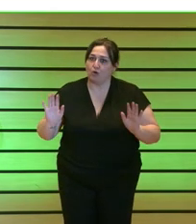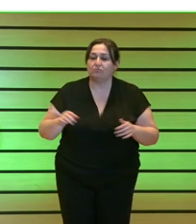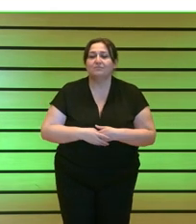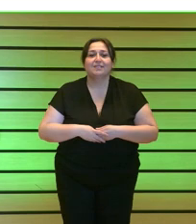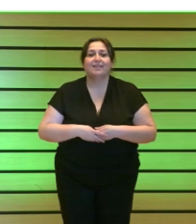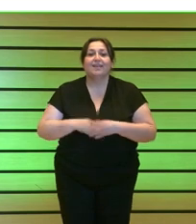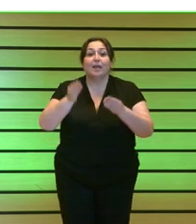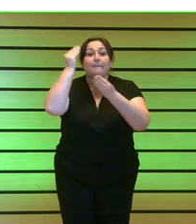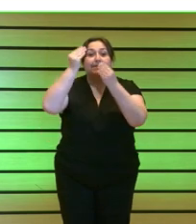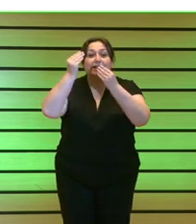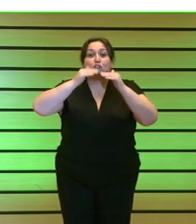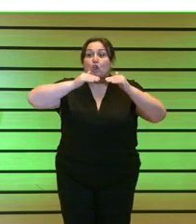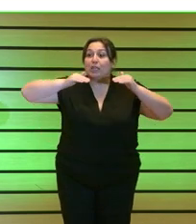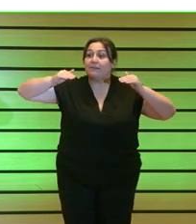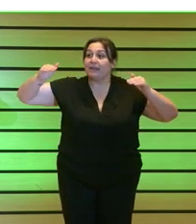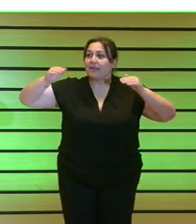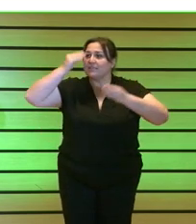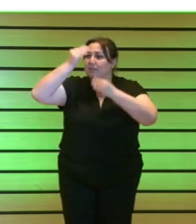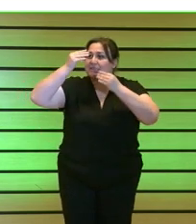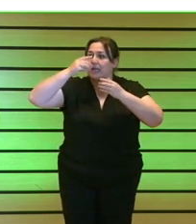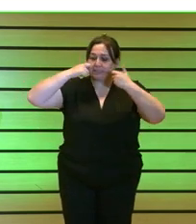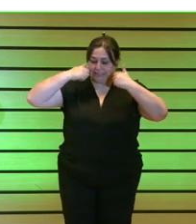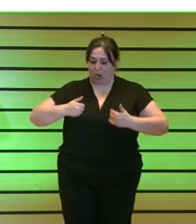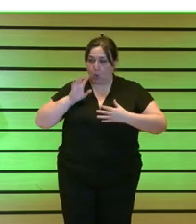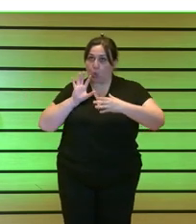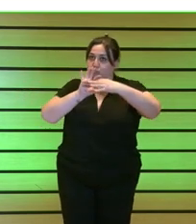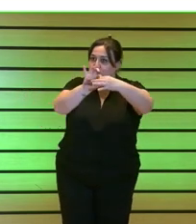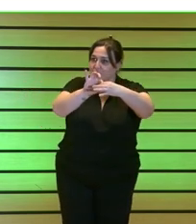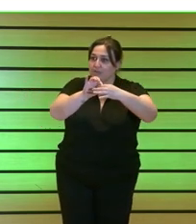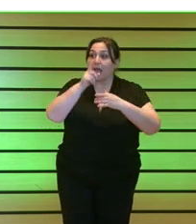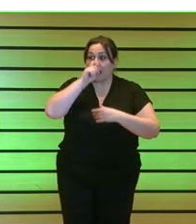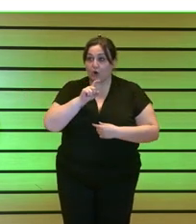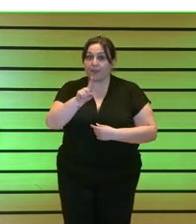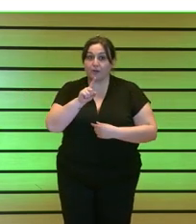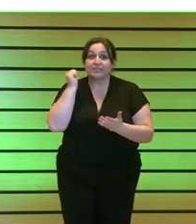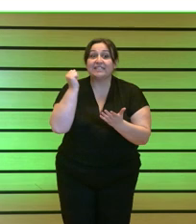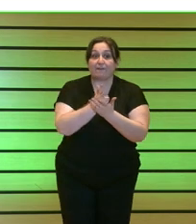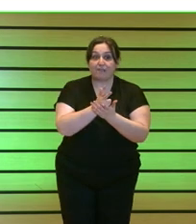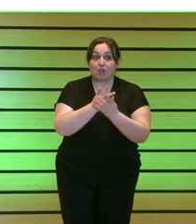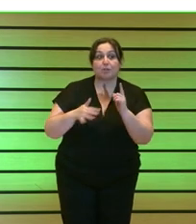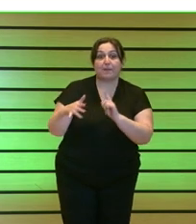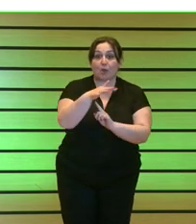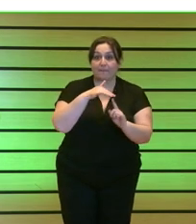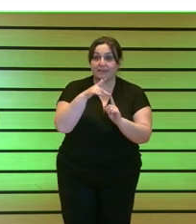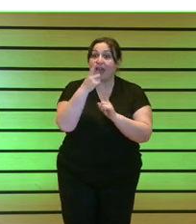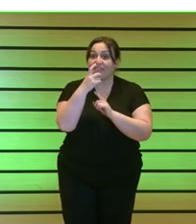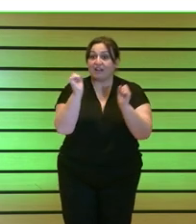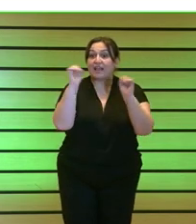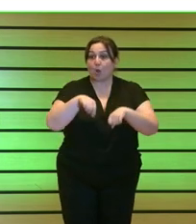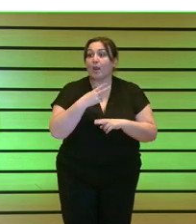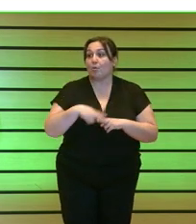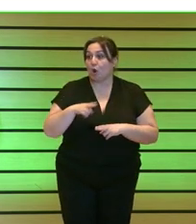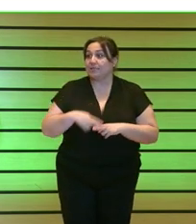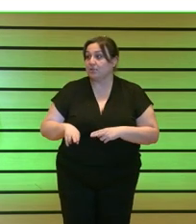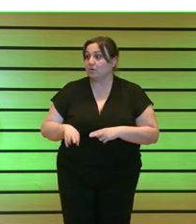pensar en sostenibilidad es pensar en nuestra salud recordemos y los desafíos ambientales necesitan acuerdo político algo que